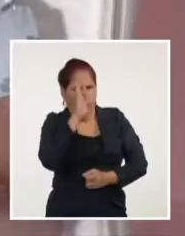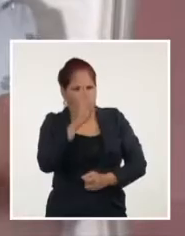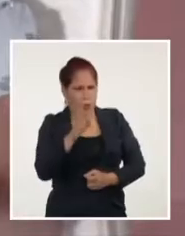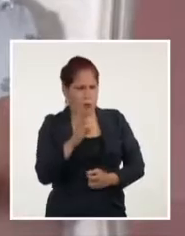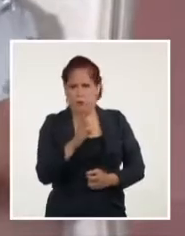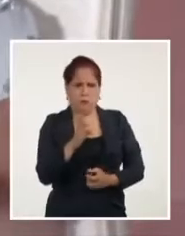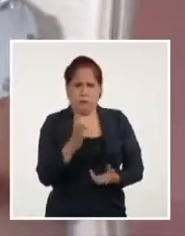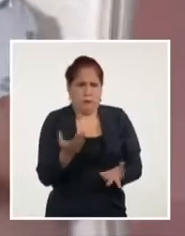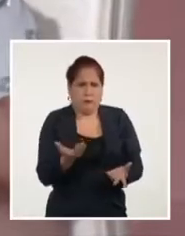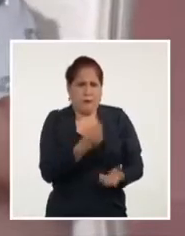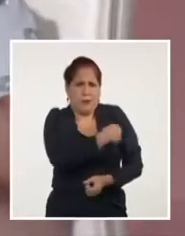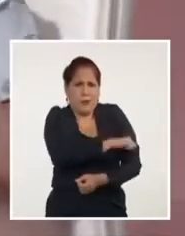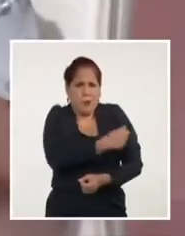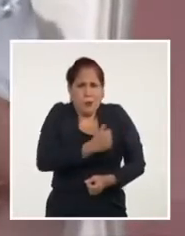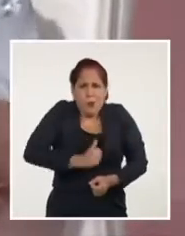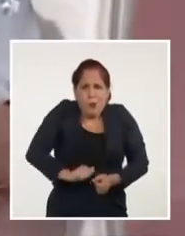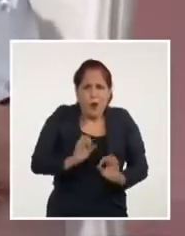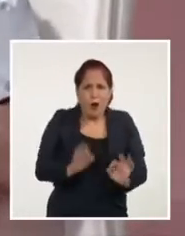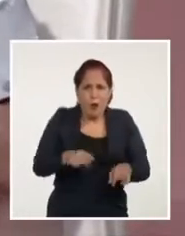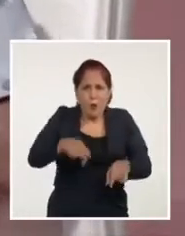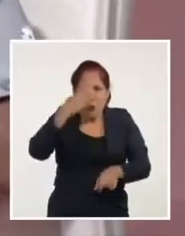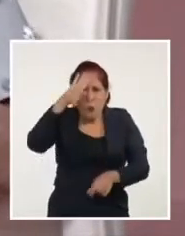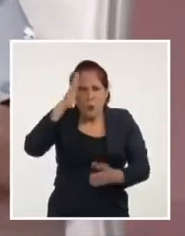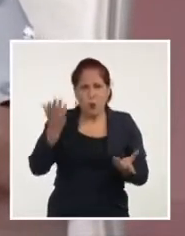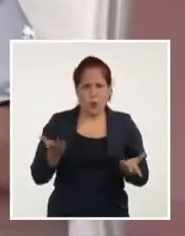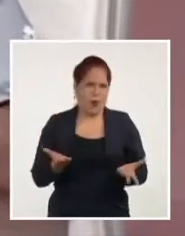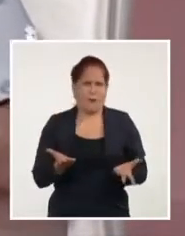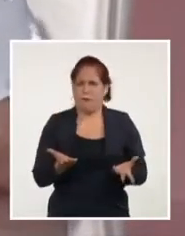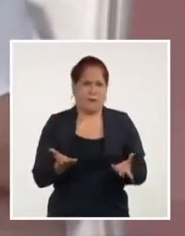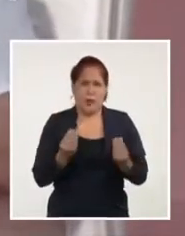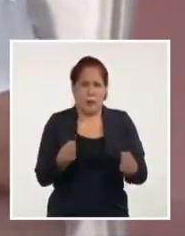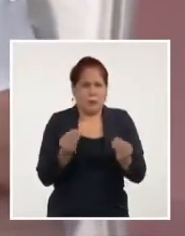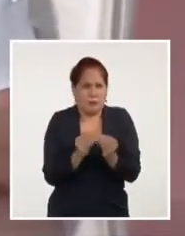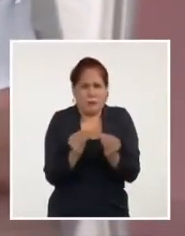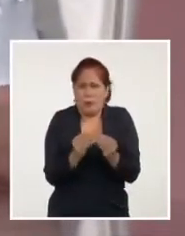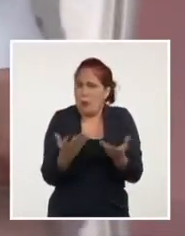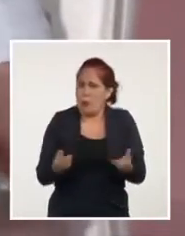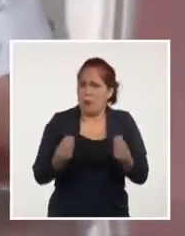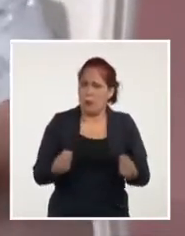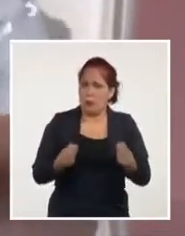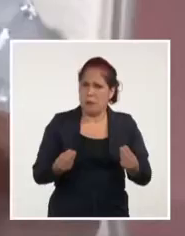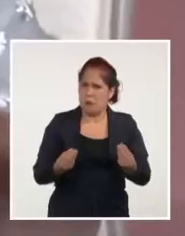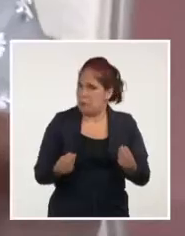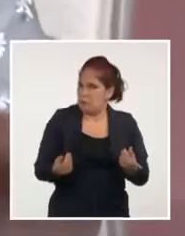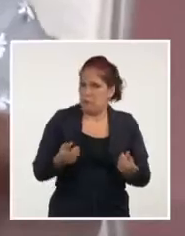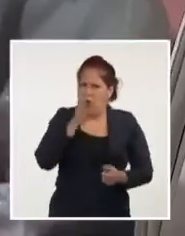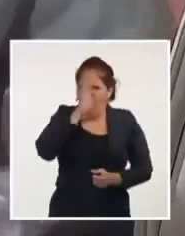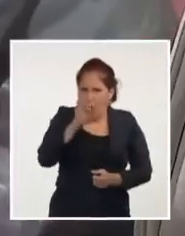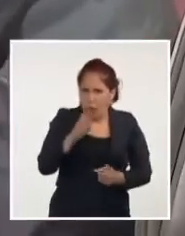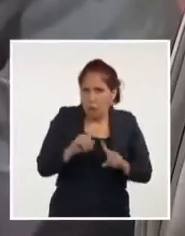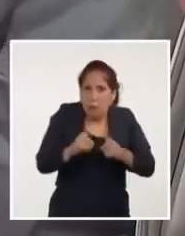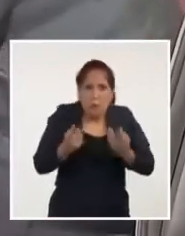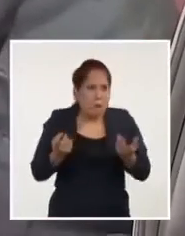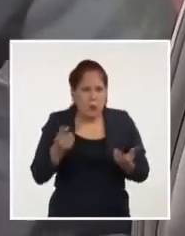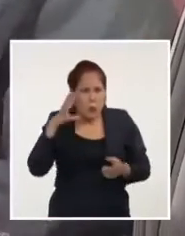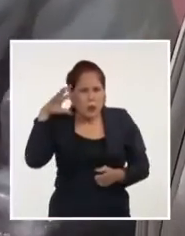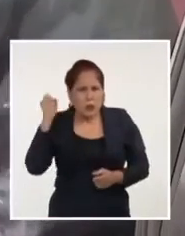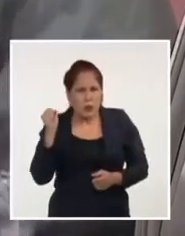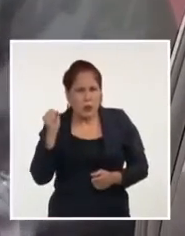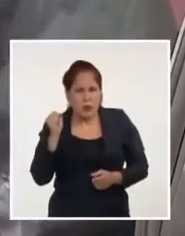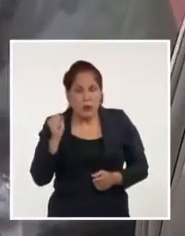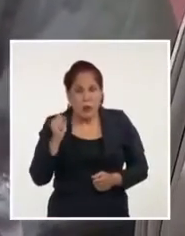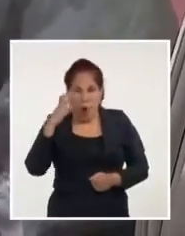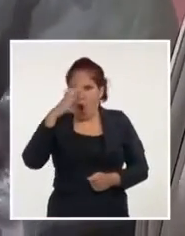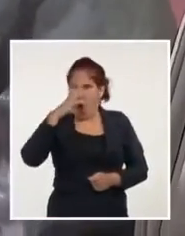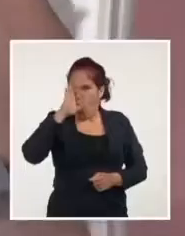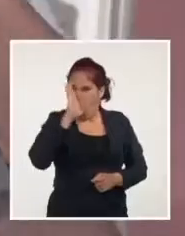pensar cuántas cosas están por encima de ese odio al que nos ama. La pregunta está, ¿y por qué ese odio? ¿Y por qué ese odio tiene que